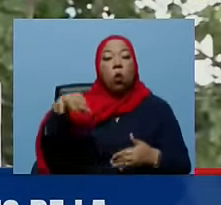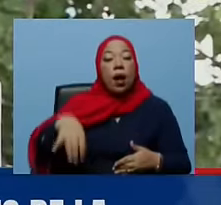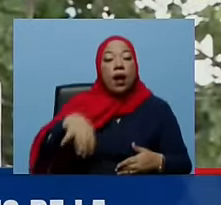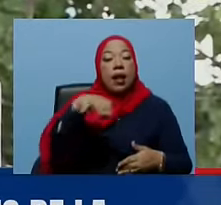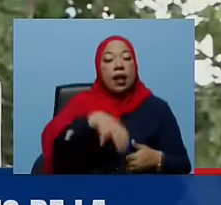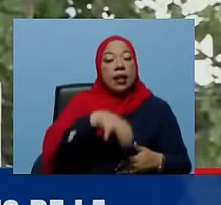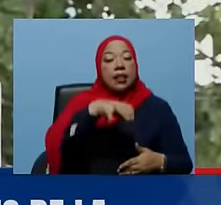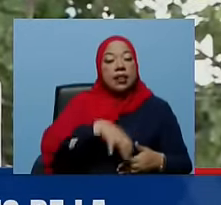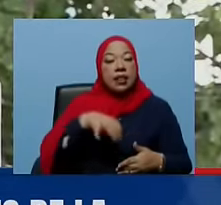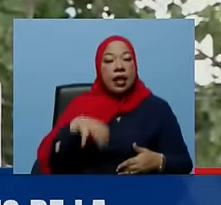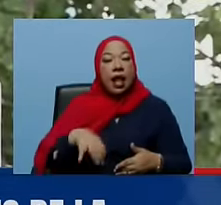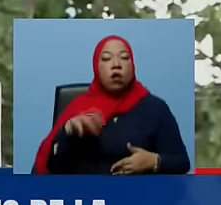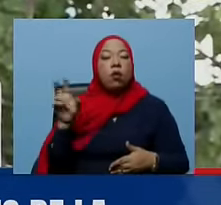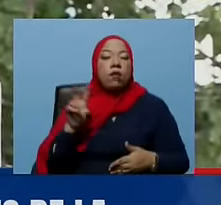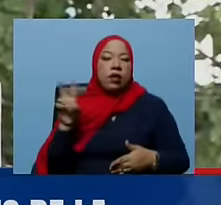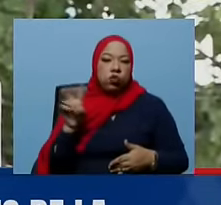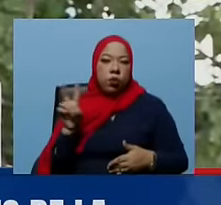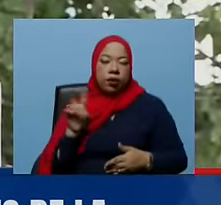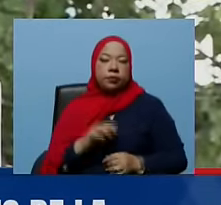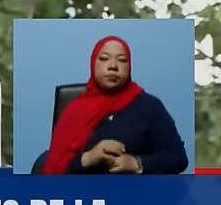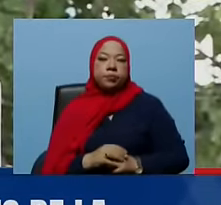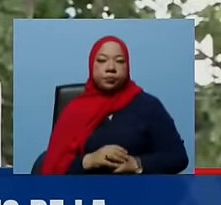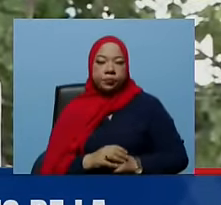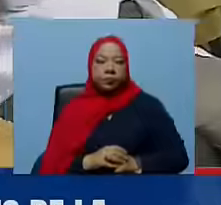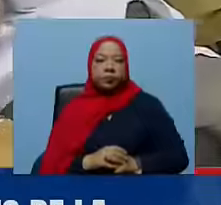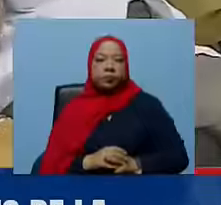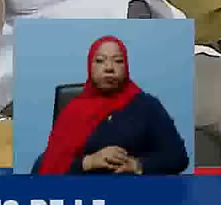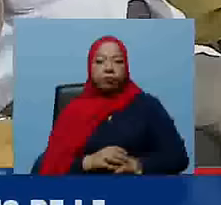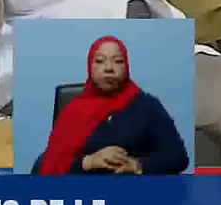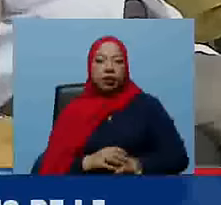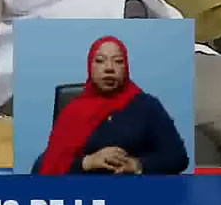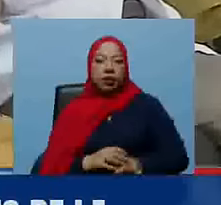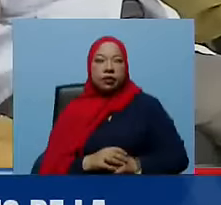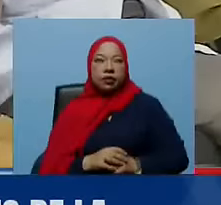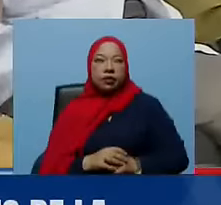de la República Bolivariana de Venezuela,